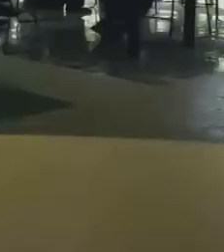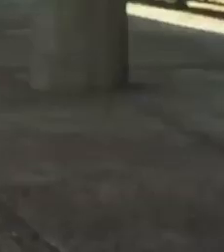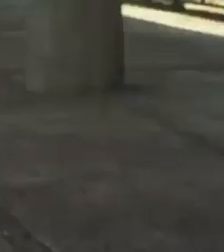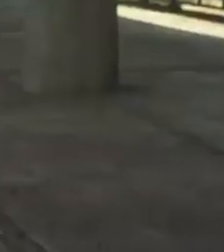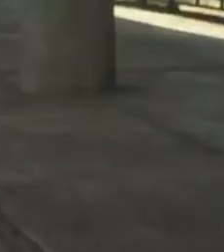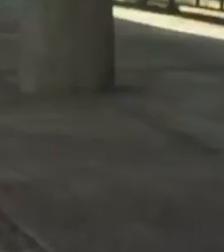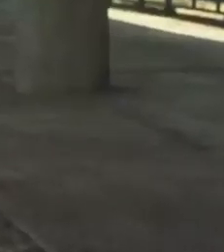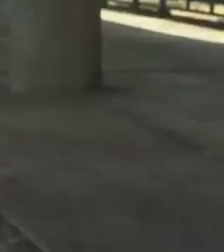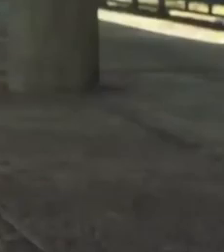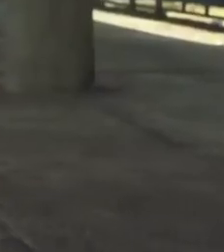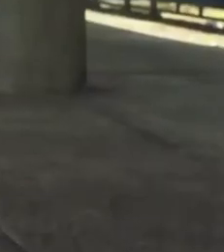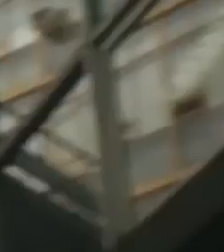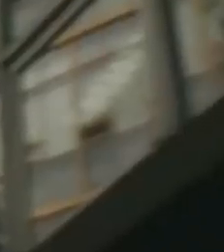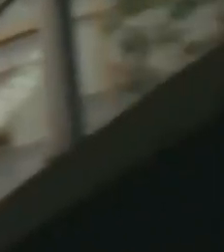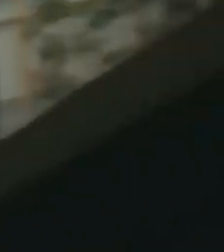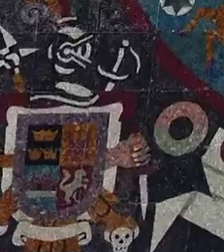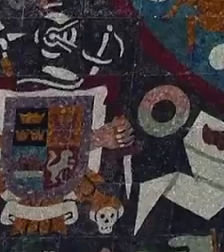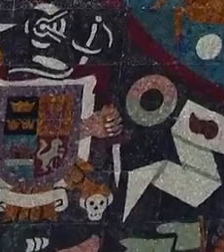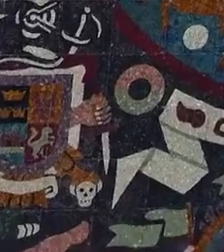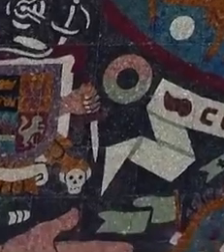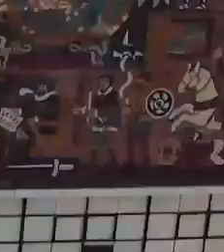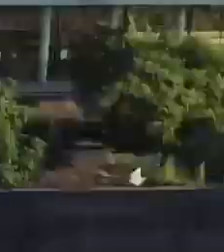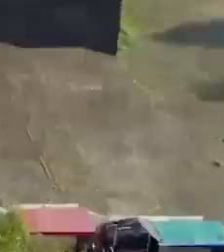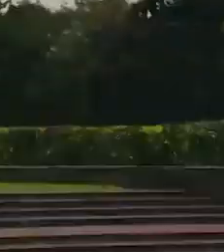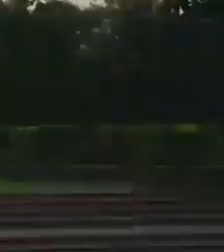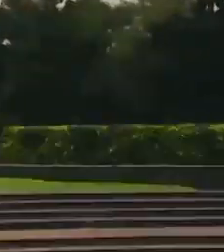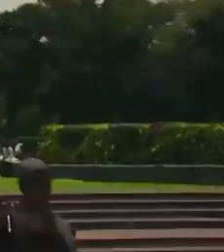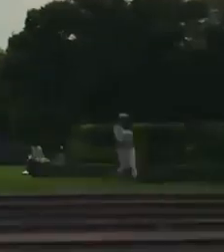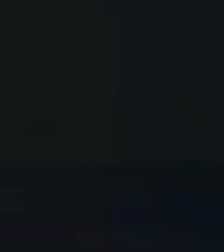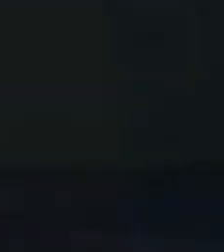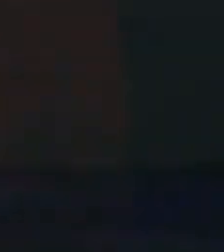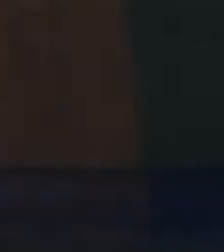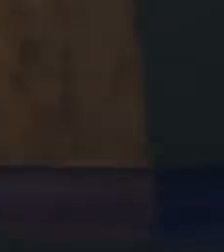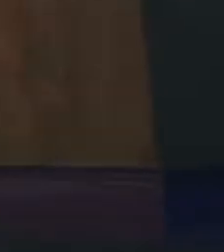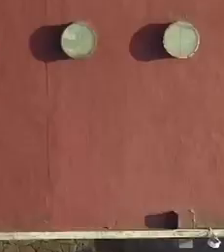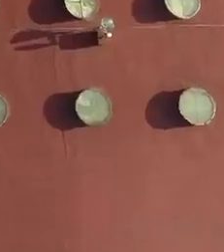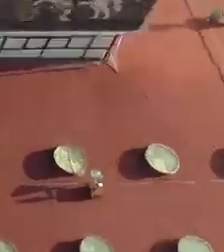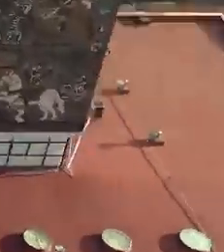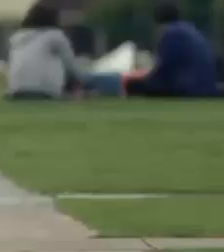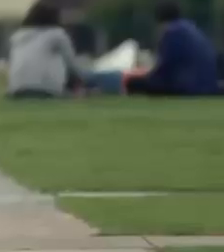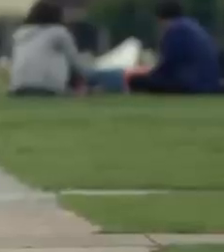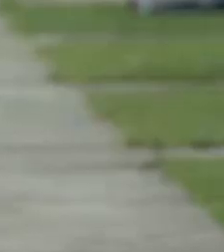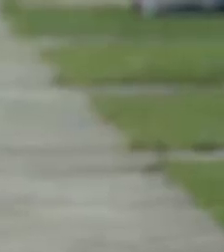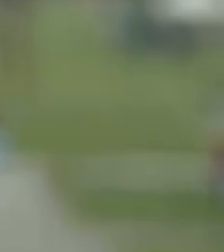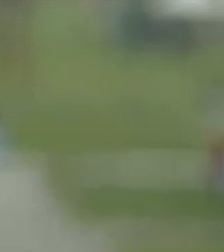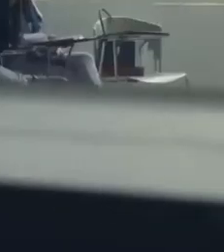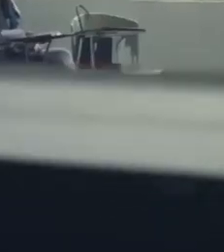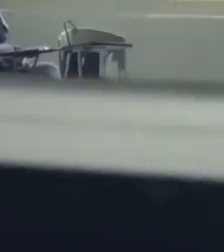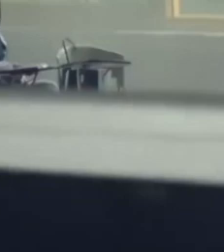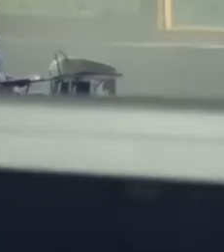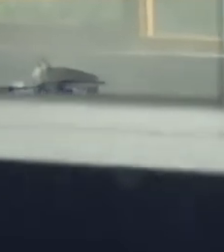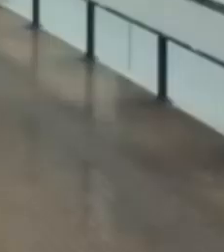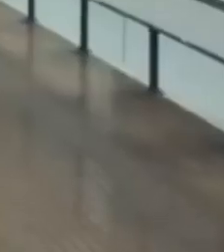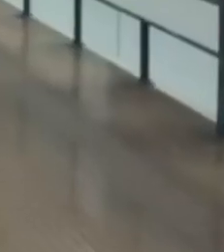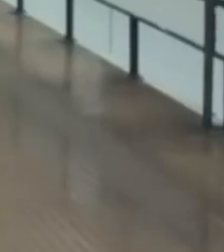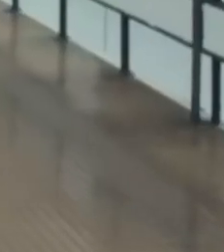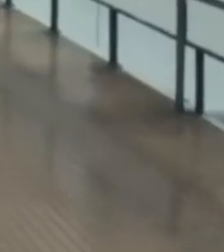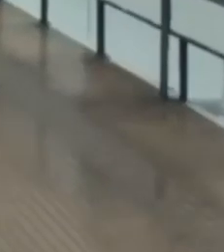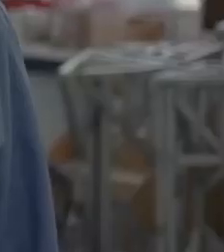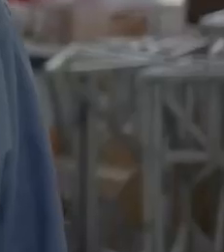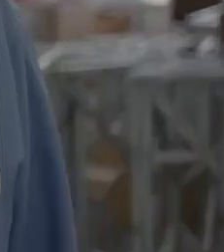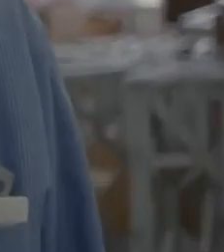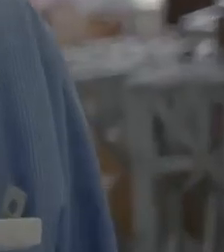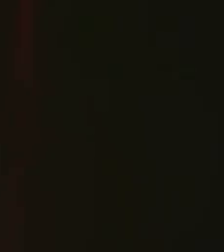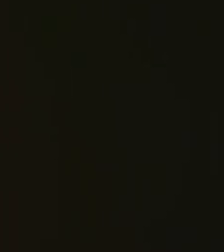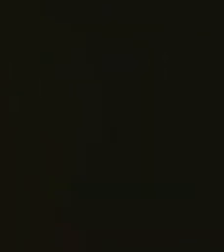somos un proyecto educativo fundamental en la historia en el presente y para el futuro de mexico somos alumnos de todo el país y del